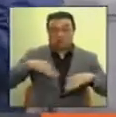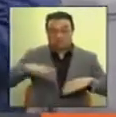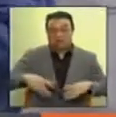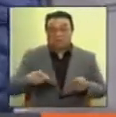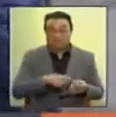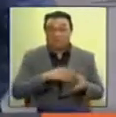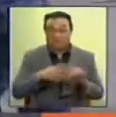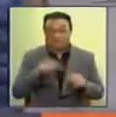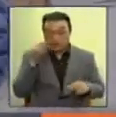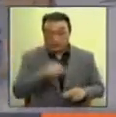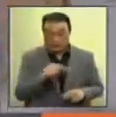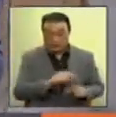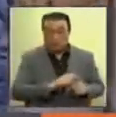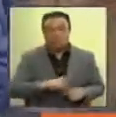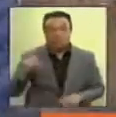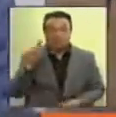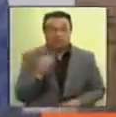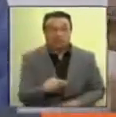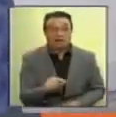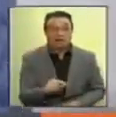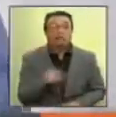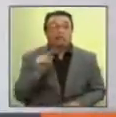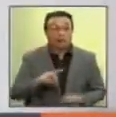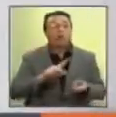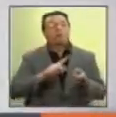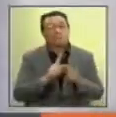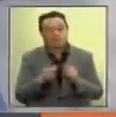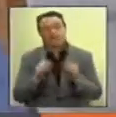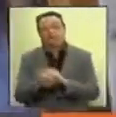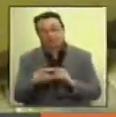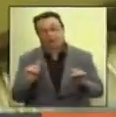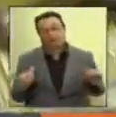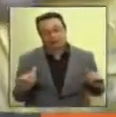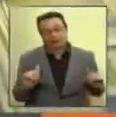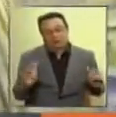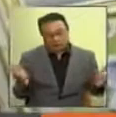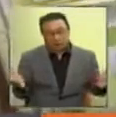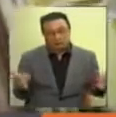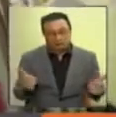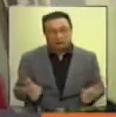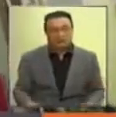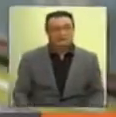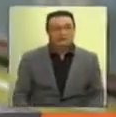de la familia, tal cual. Y bueno, y se ha modificado bastante de ese momento.